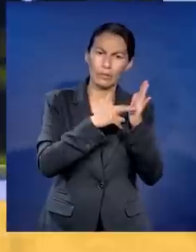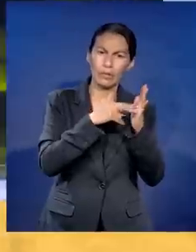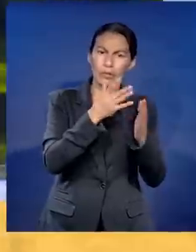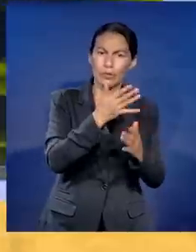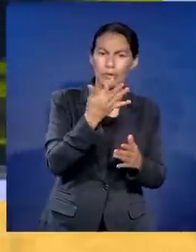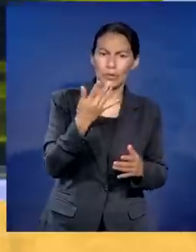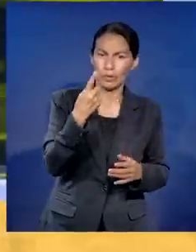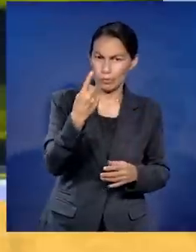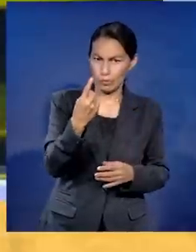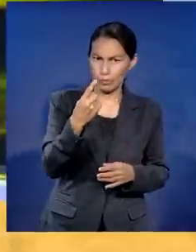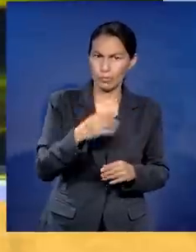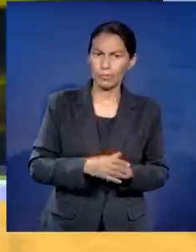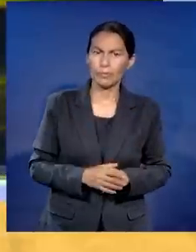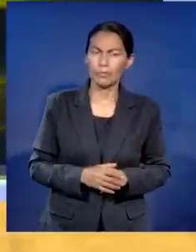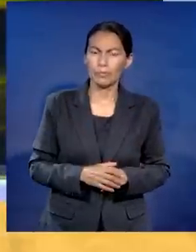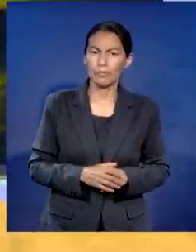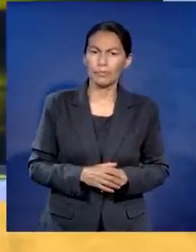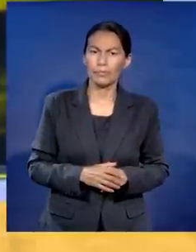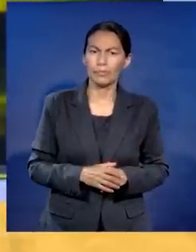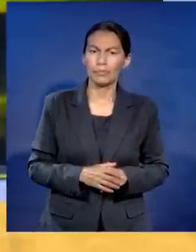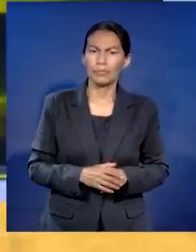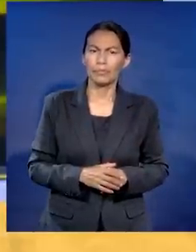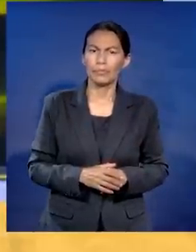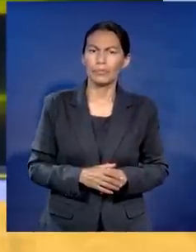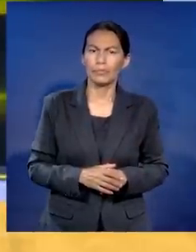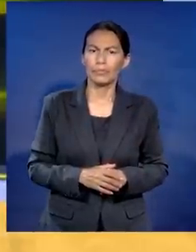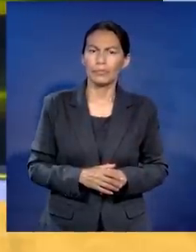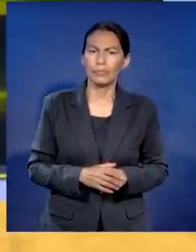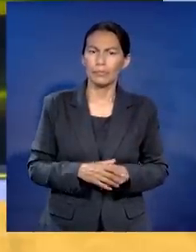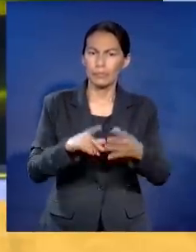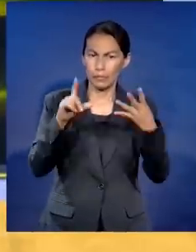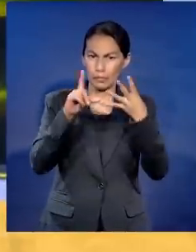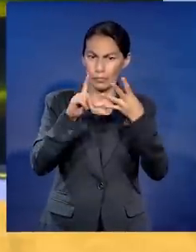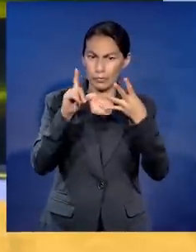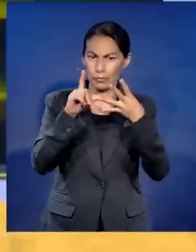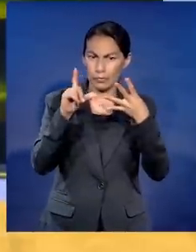capítulo. Este es un misterio.